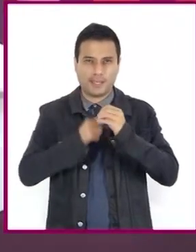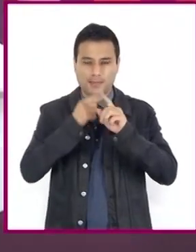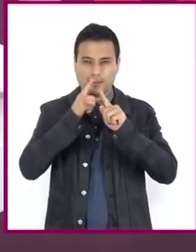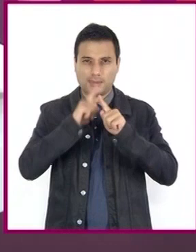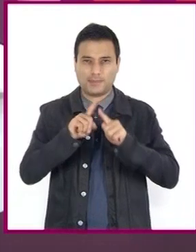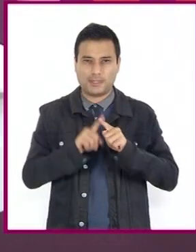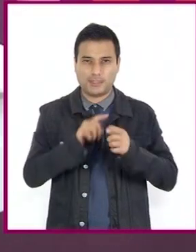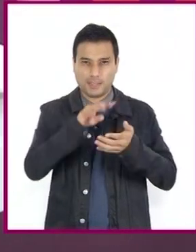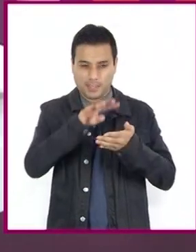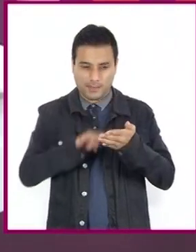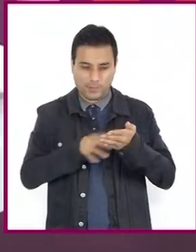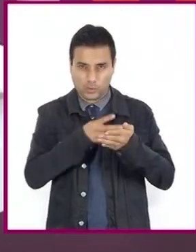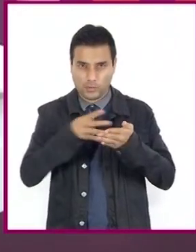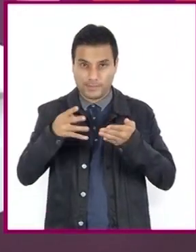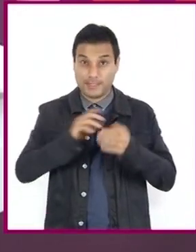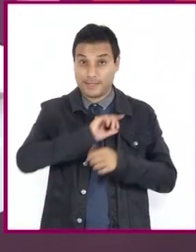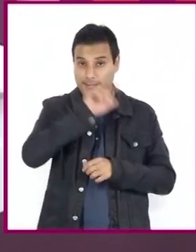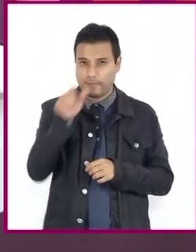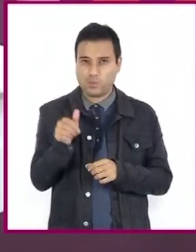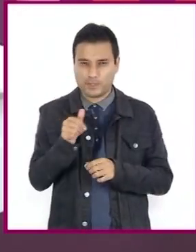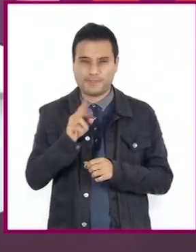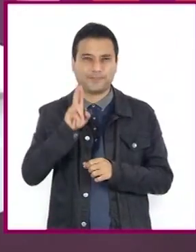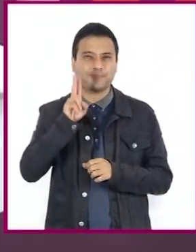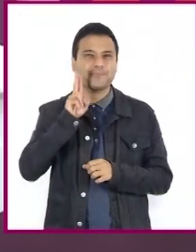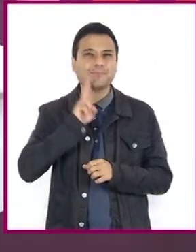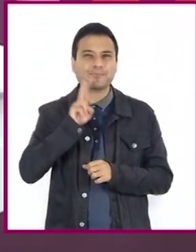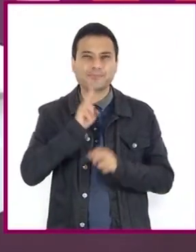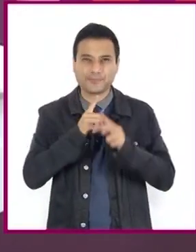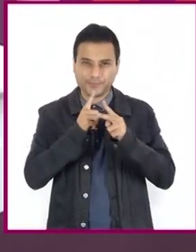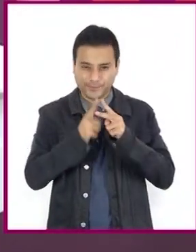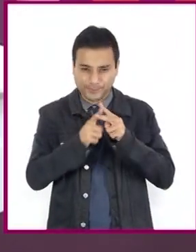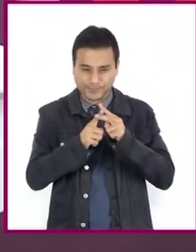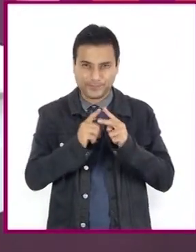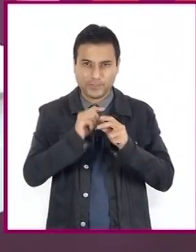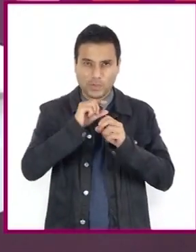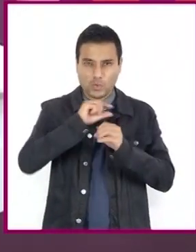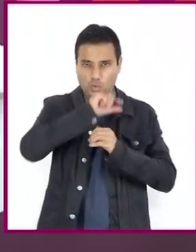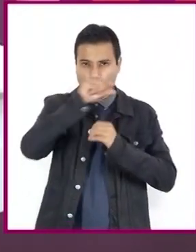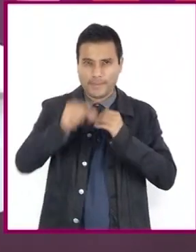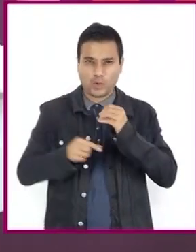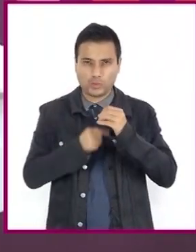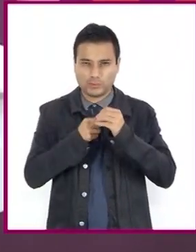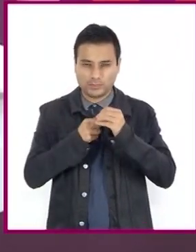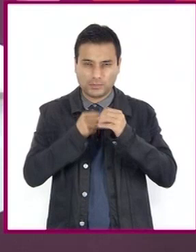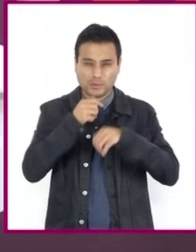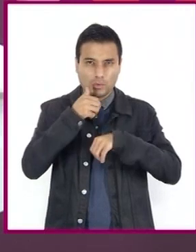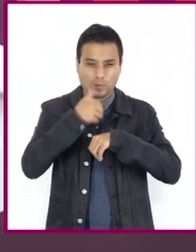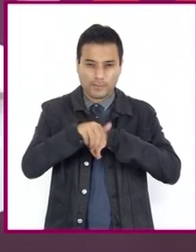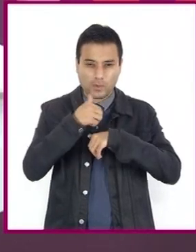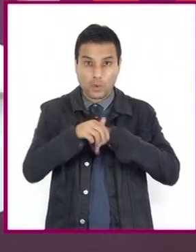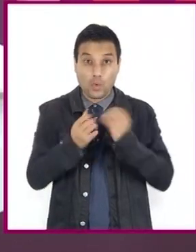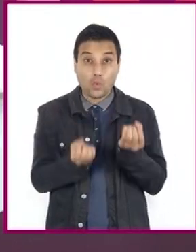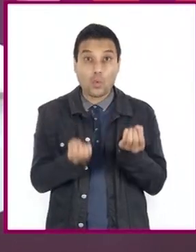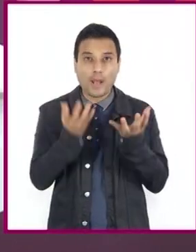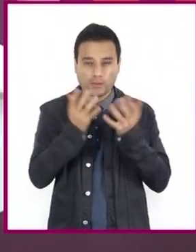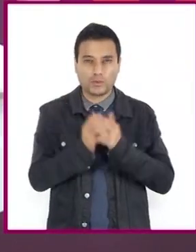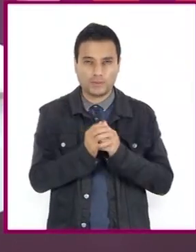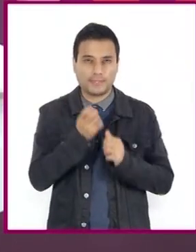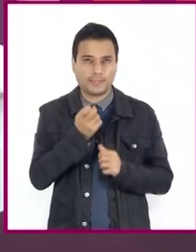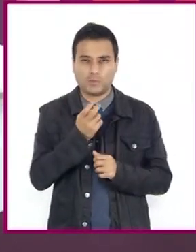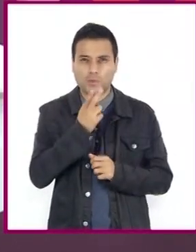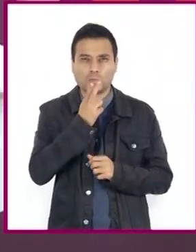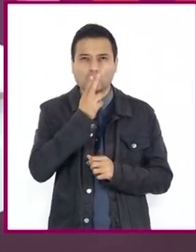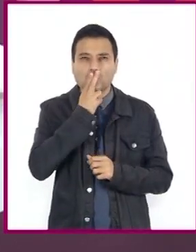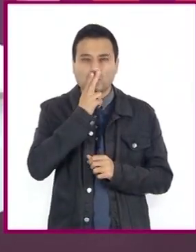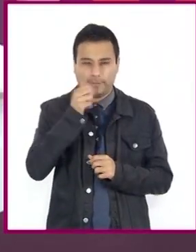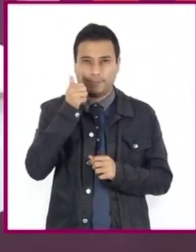Finalmente, comprobaremos mediante cálculos sencillos que el número de átomos de cada elemento y por lo tanto su masa se conserva después